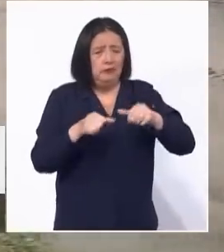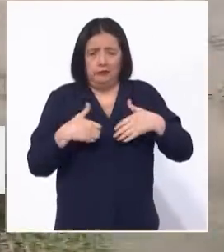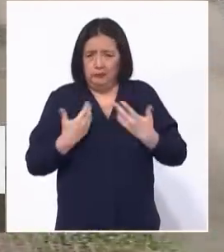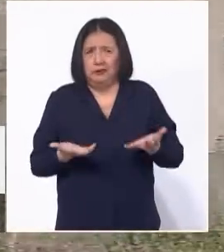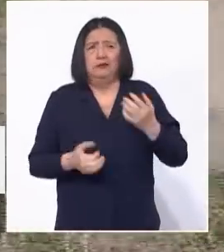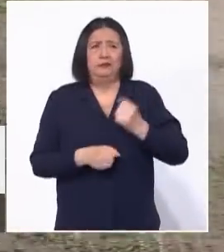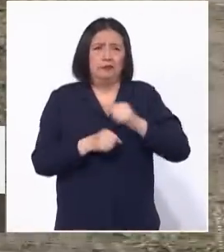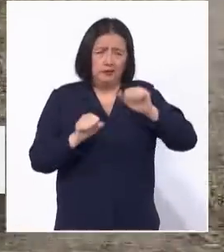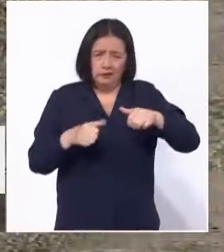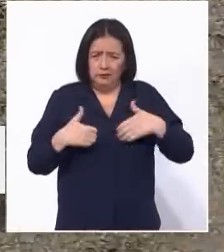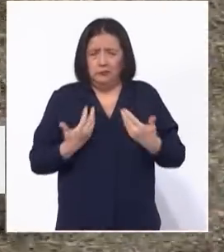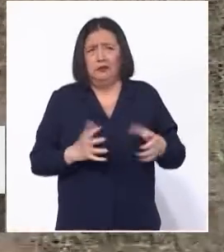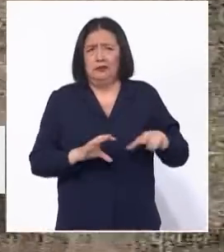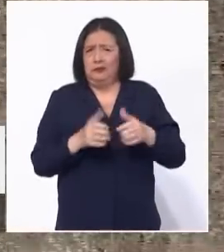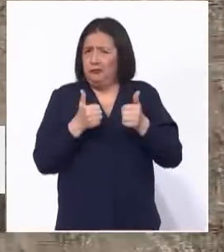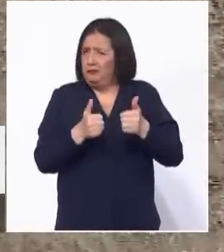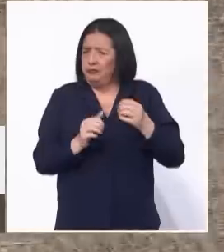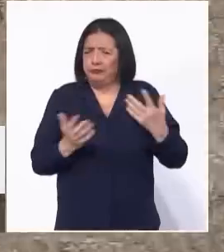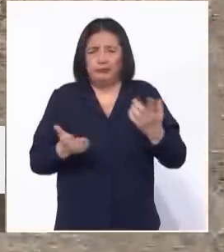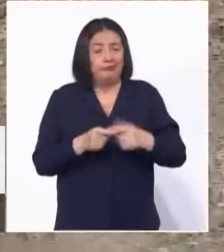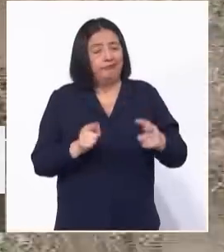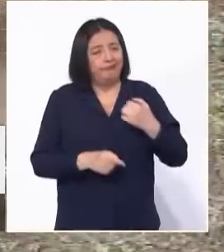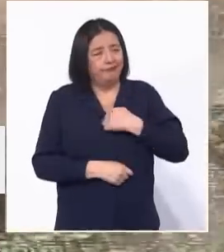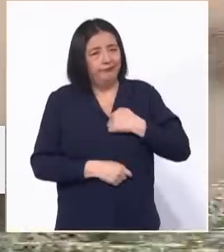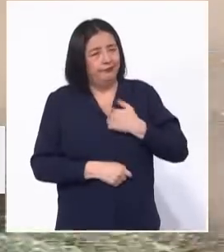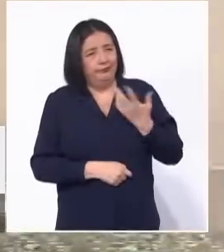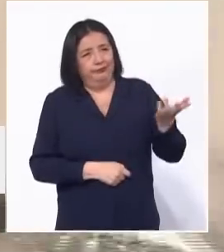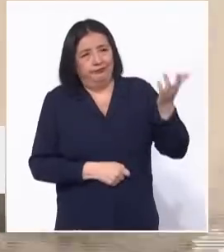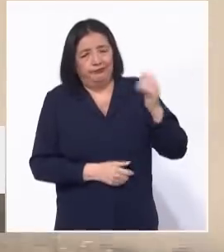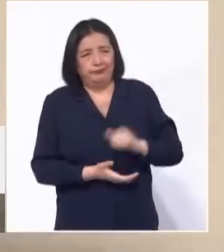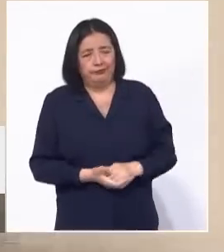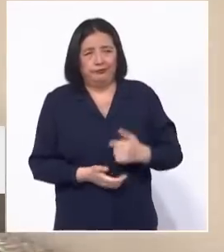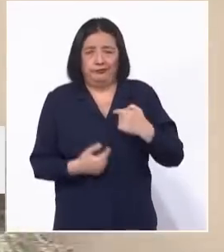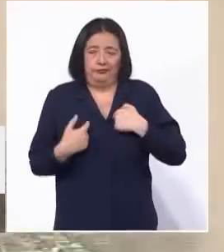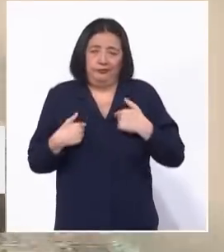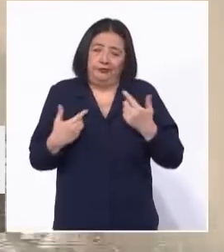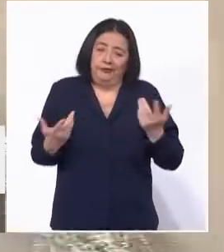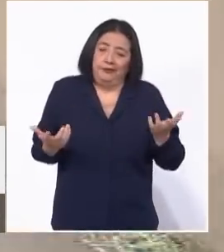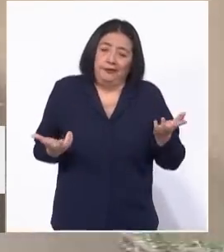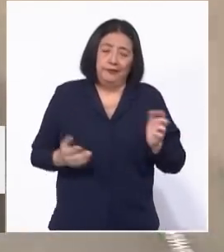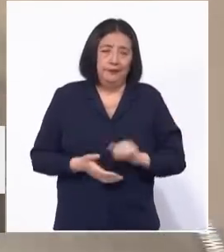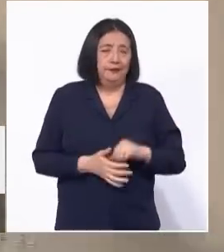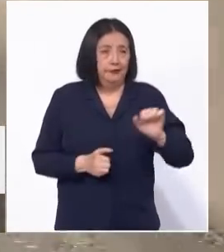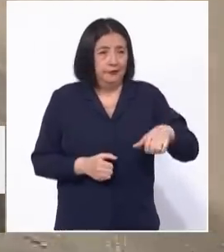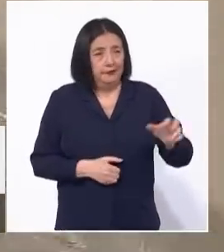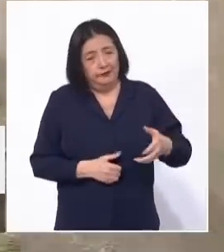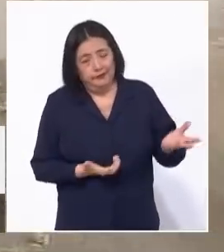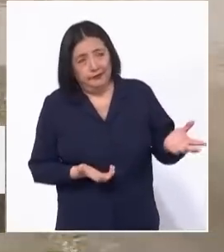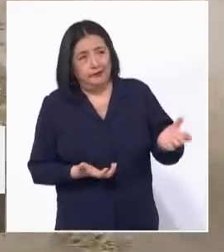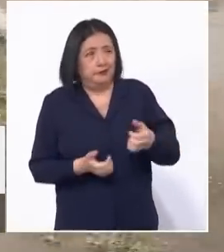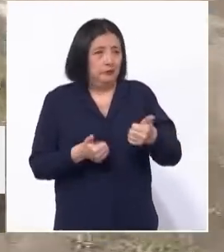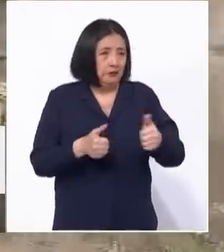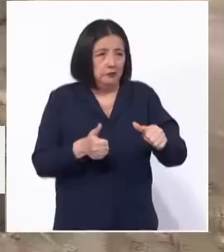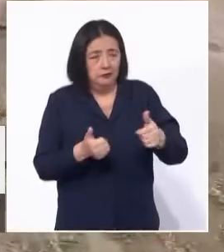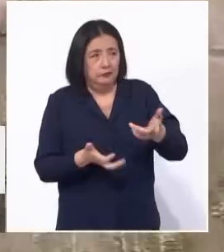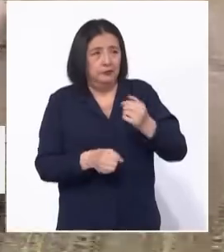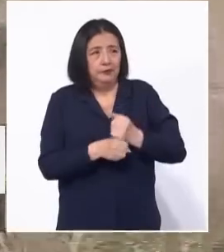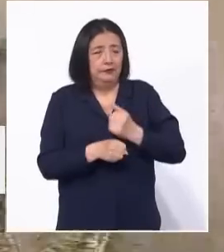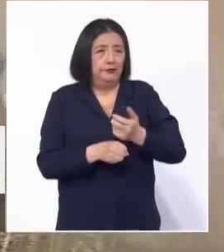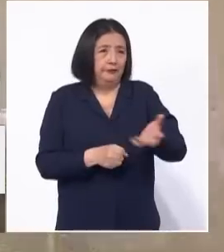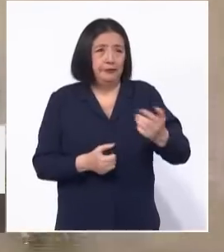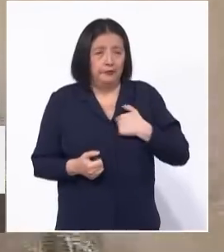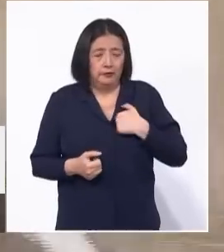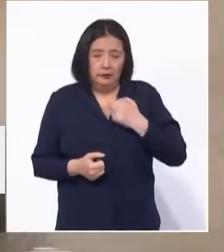trabajar, se pueden hacer las cosas, pero lastimosamente yo no soy quien para decir si contrataron o hicieron bien o mal el trabajo.